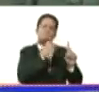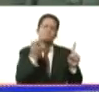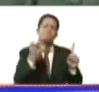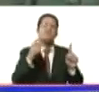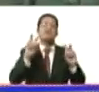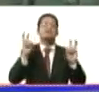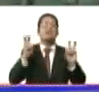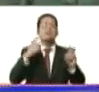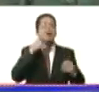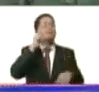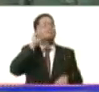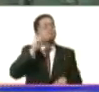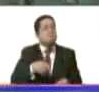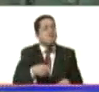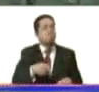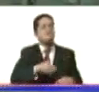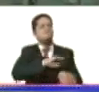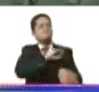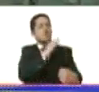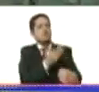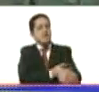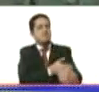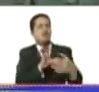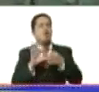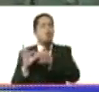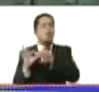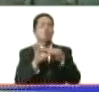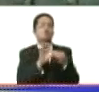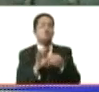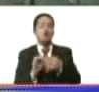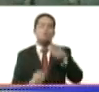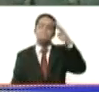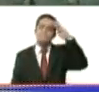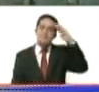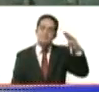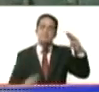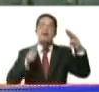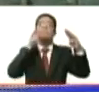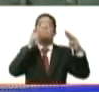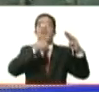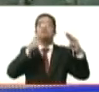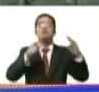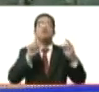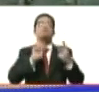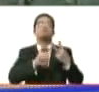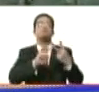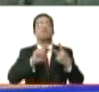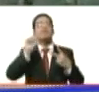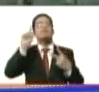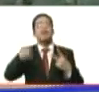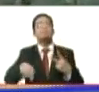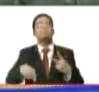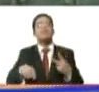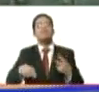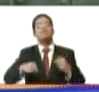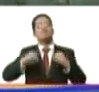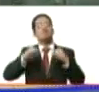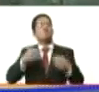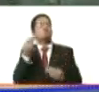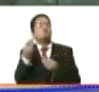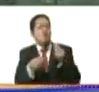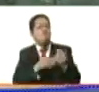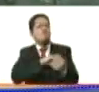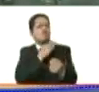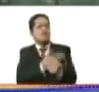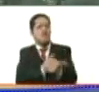eje del fortalecimiento del carácter popular y de la unión cívico-militar. el eje del fortalecimiento del sistema defensivo